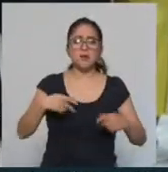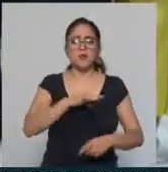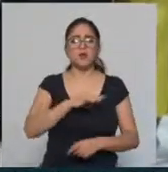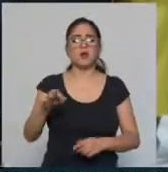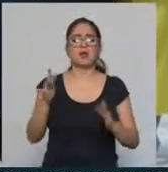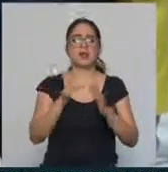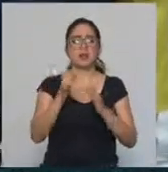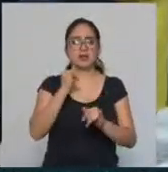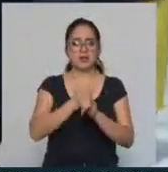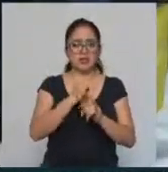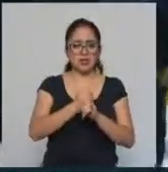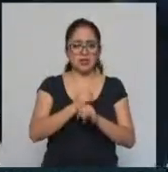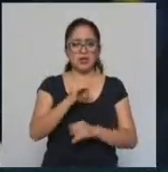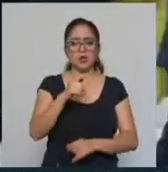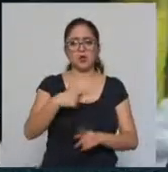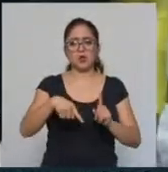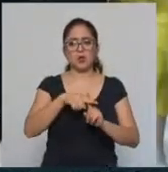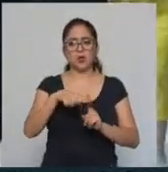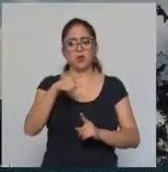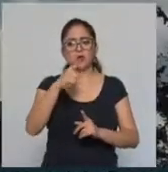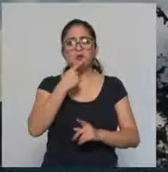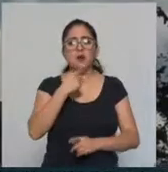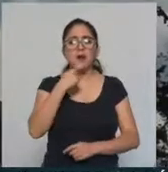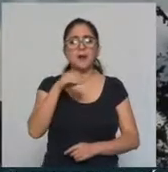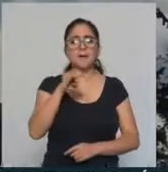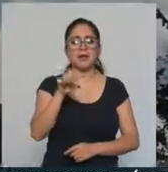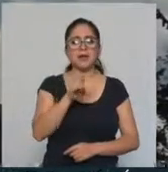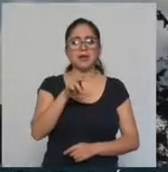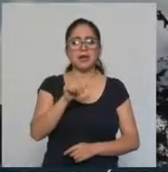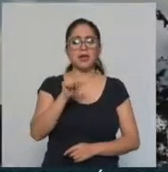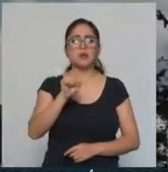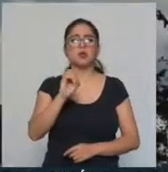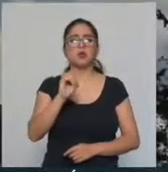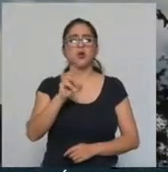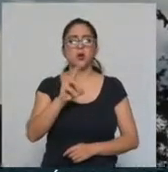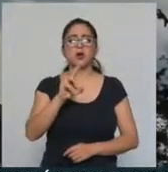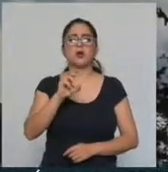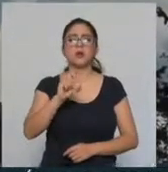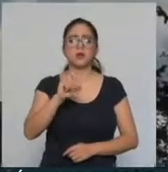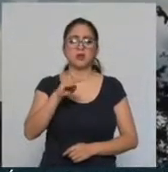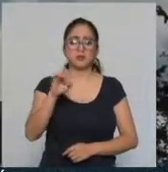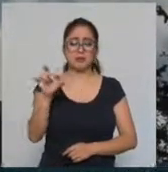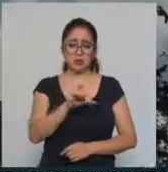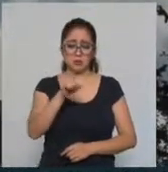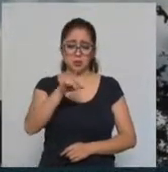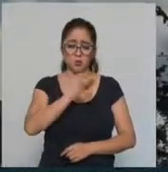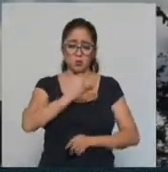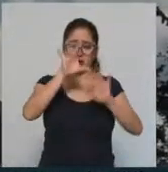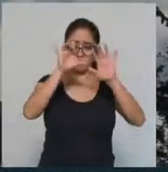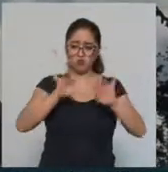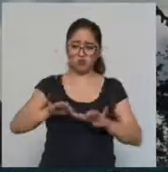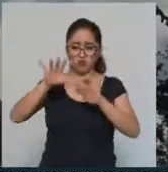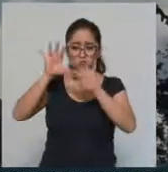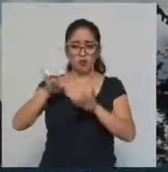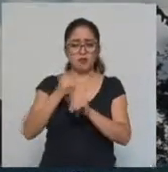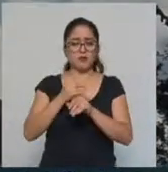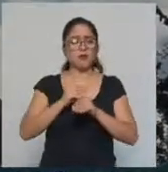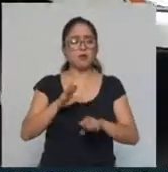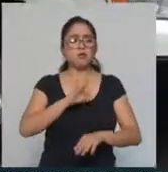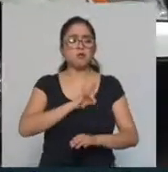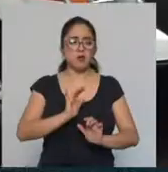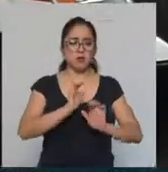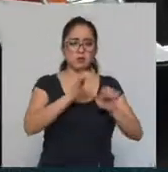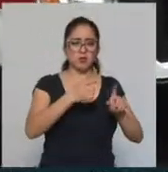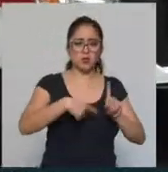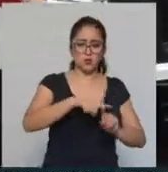internet cruzrojamexicana.org.mx y llenar un formulario con sus datos para poder incorporarse a la Cruz Roja. Y después